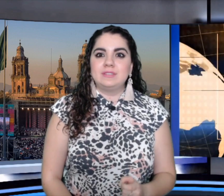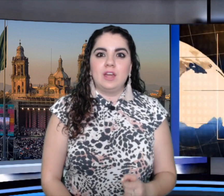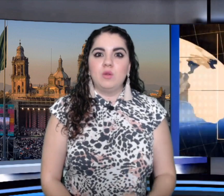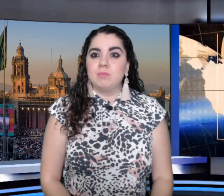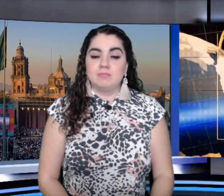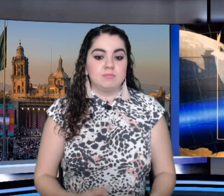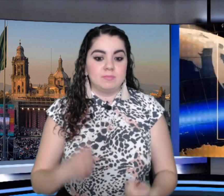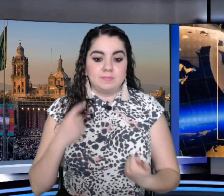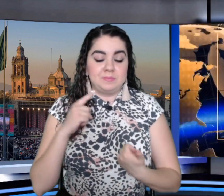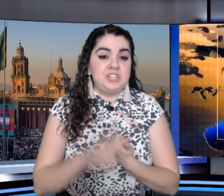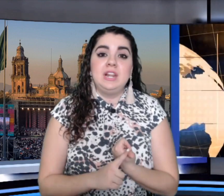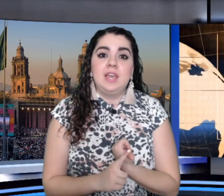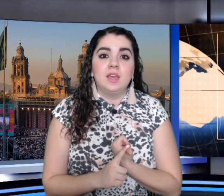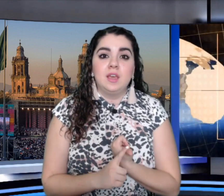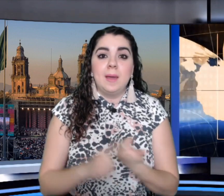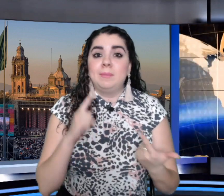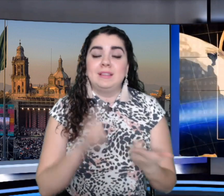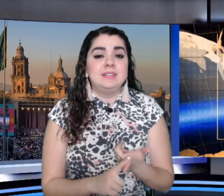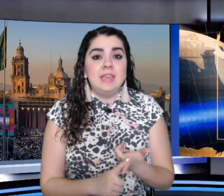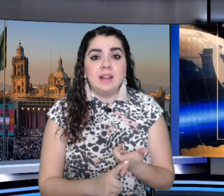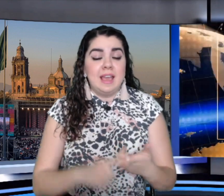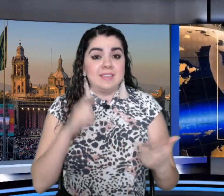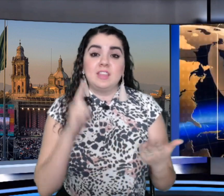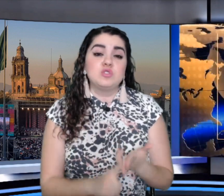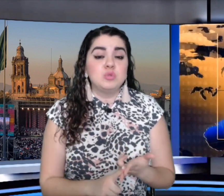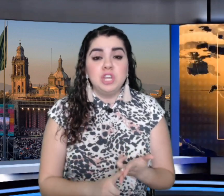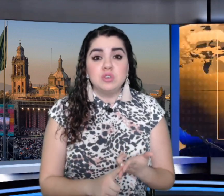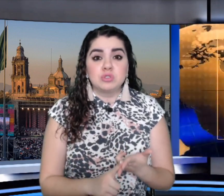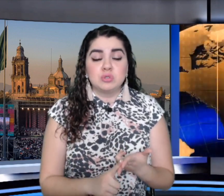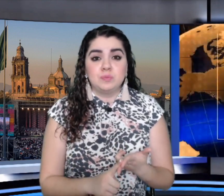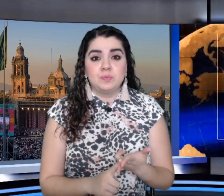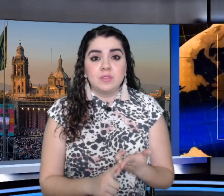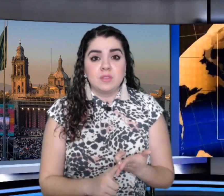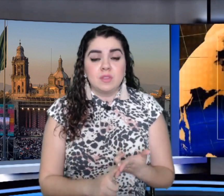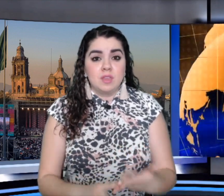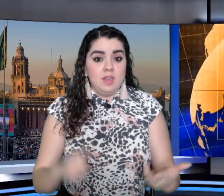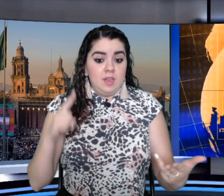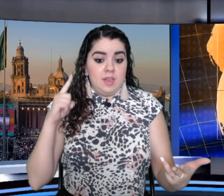como están Chile, Brasil, Estados Unidos,